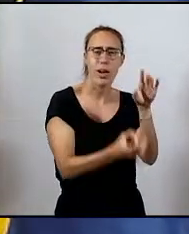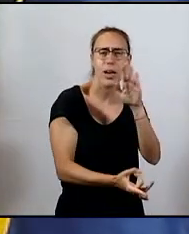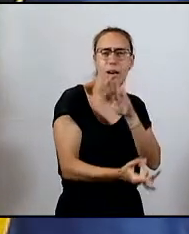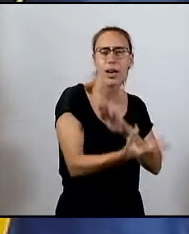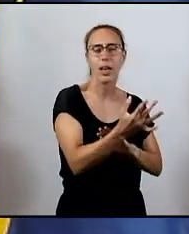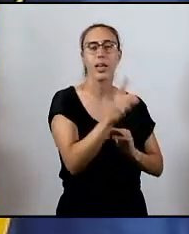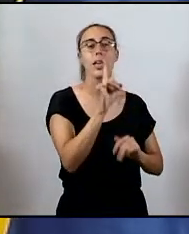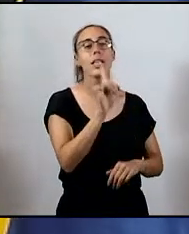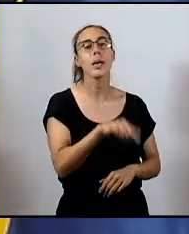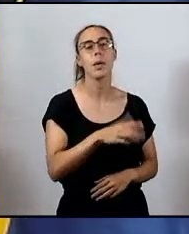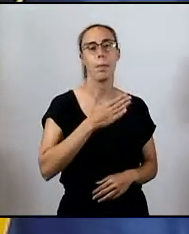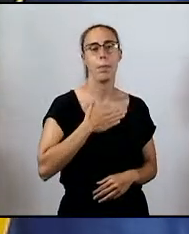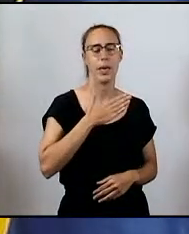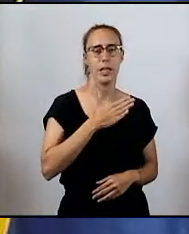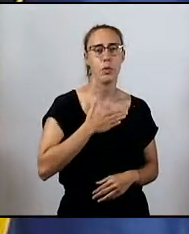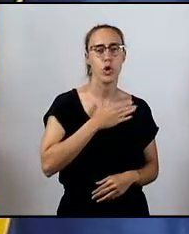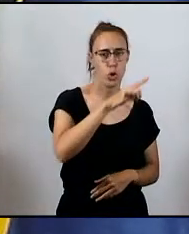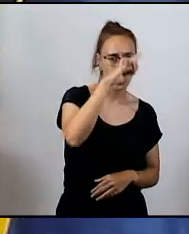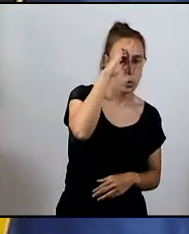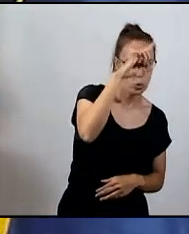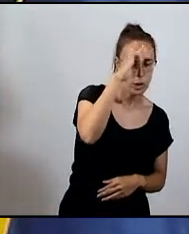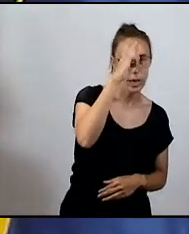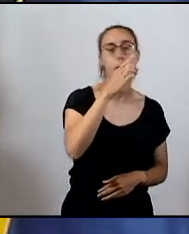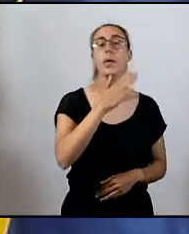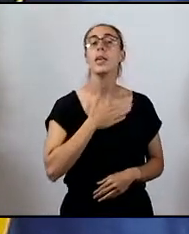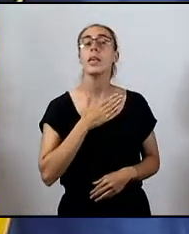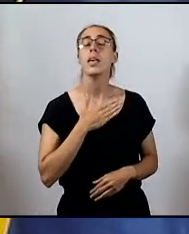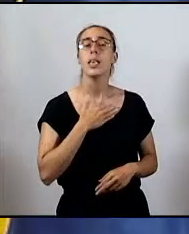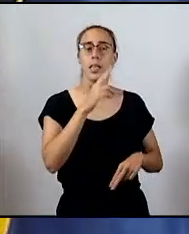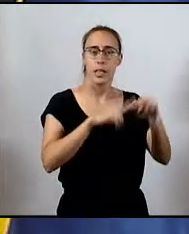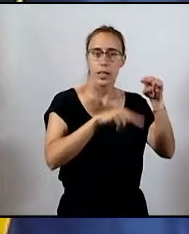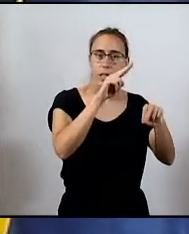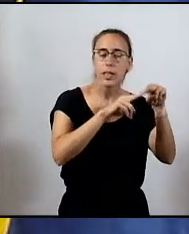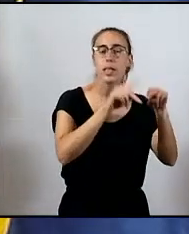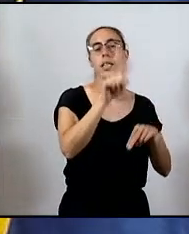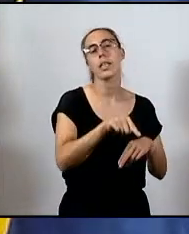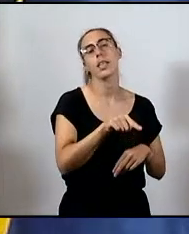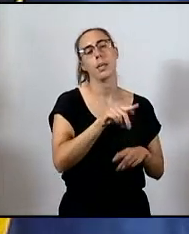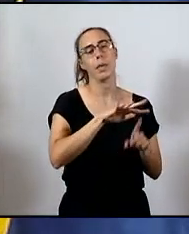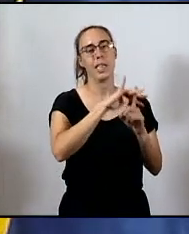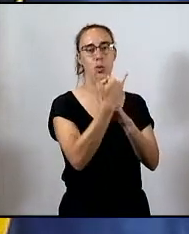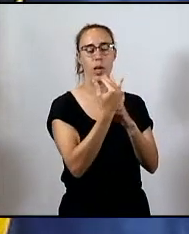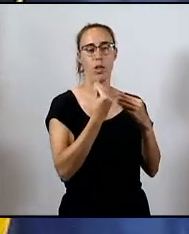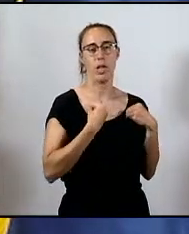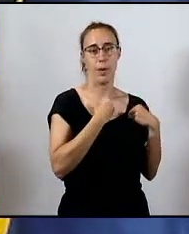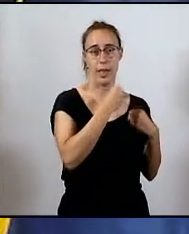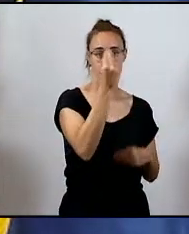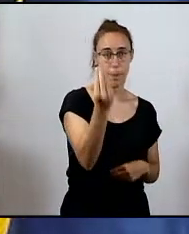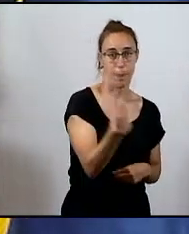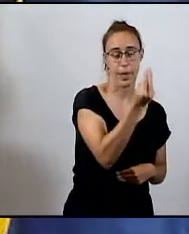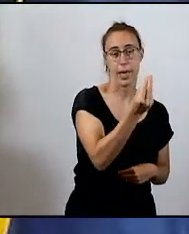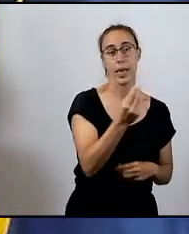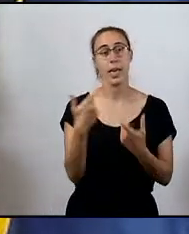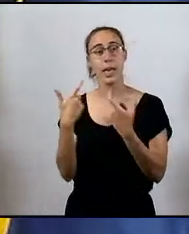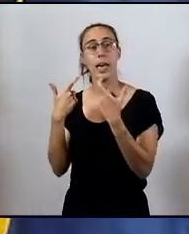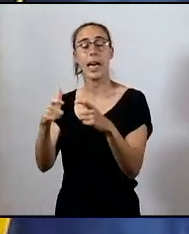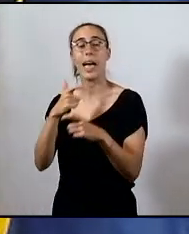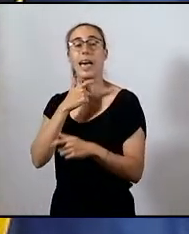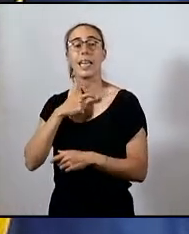patrimonio natural y cultural o que mejoren las condiciones de vida de la población. Y en la categoría de garantía